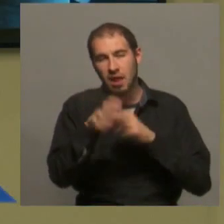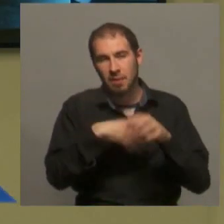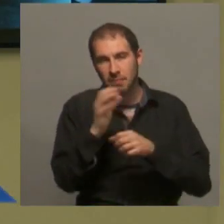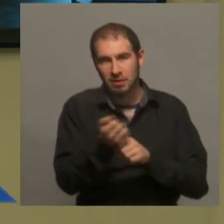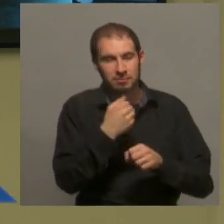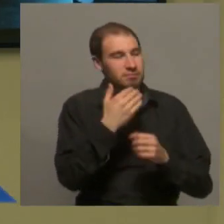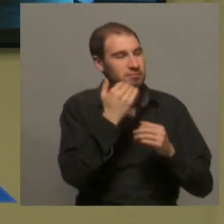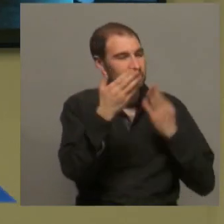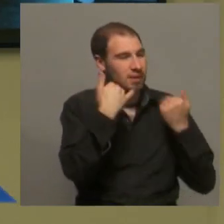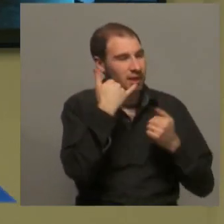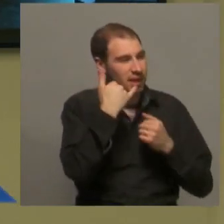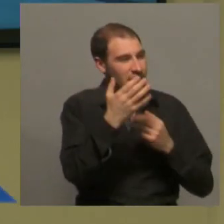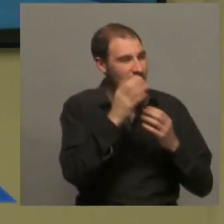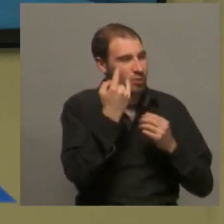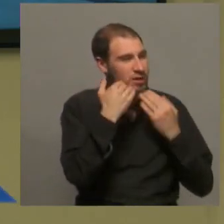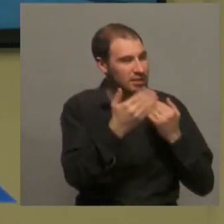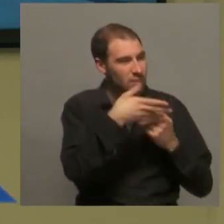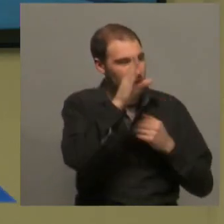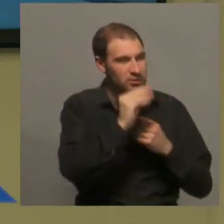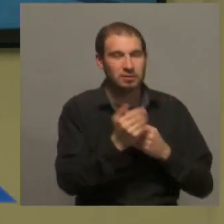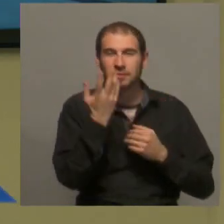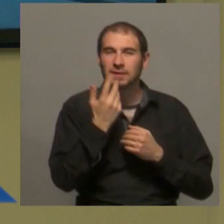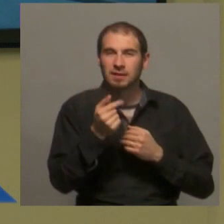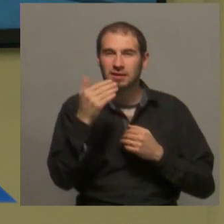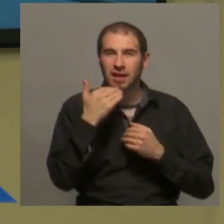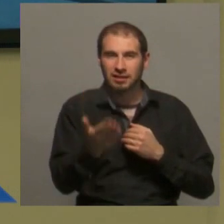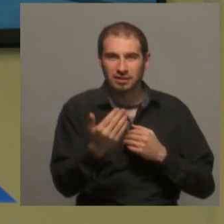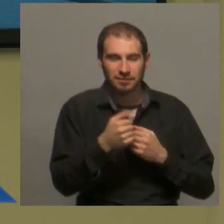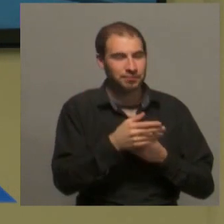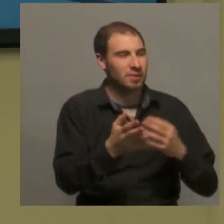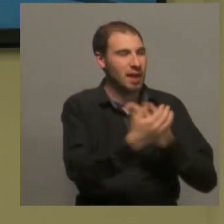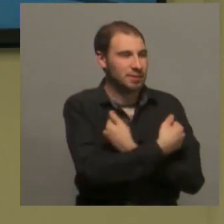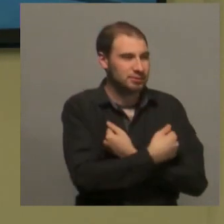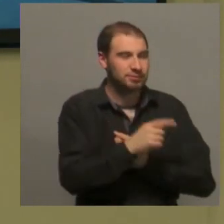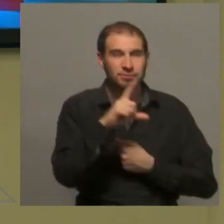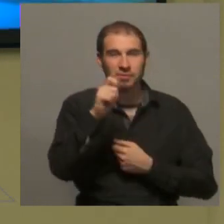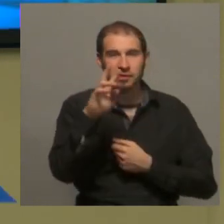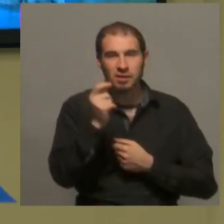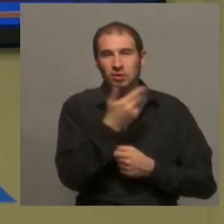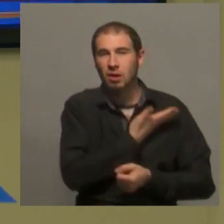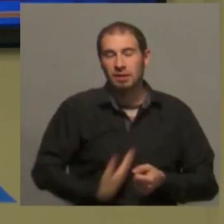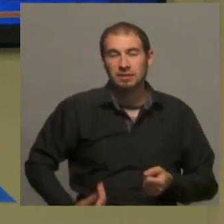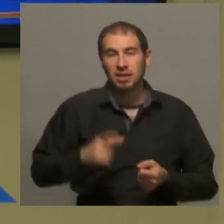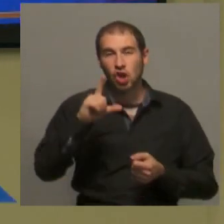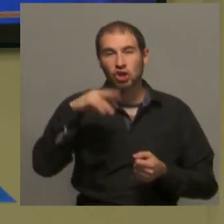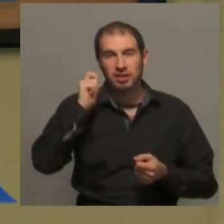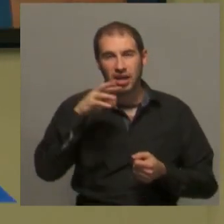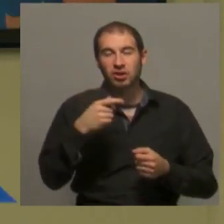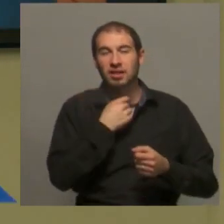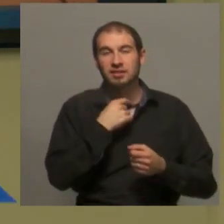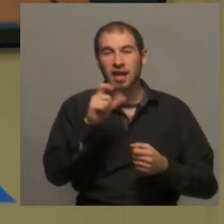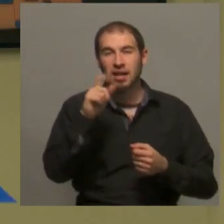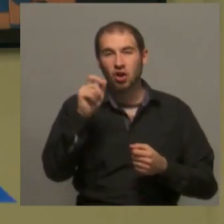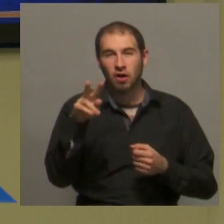Sotto, le agradezco mucho la charla con Señalú. Buenas noches. No, un gusto, gracias. Un abrazo grande. Carlos Gianni Sotto, el presidente de Coninagro y gerente de